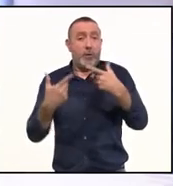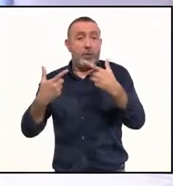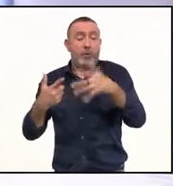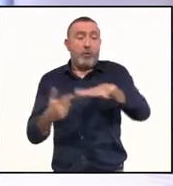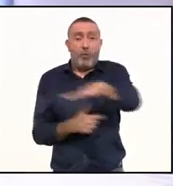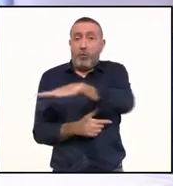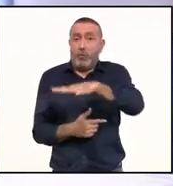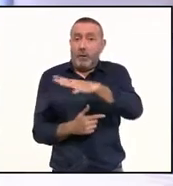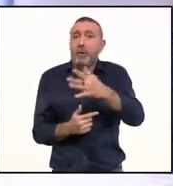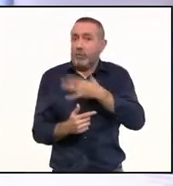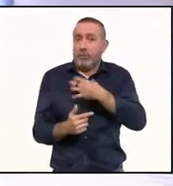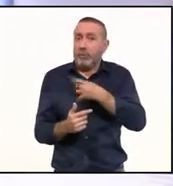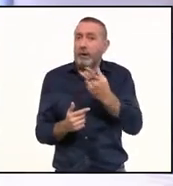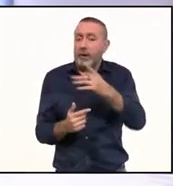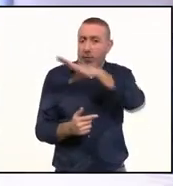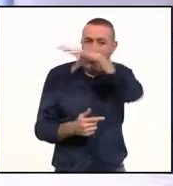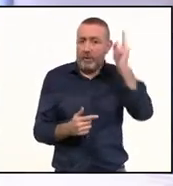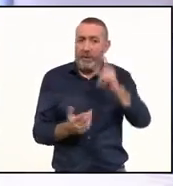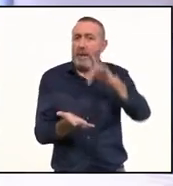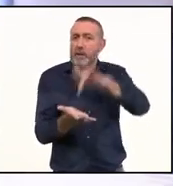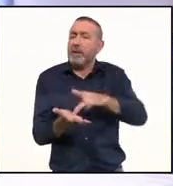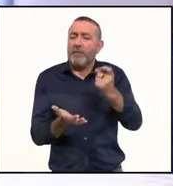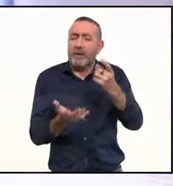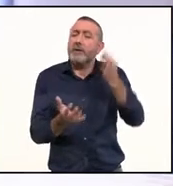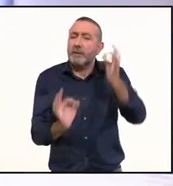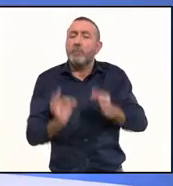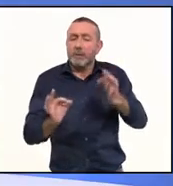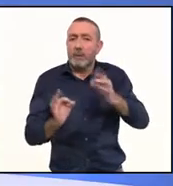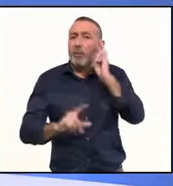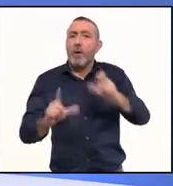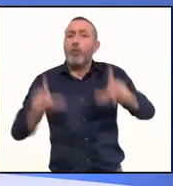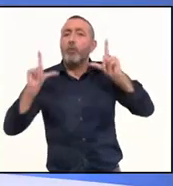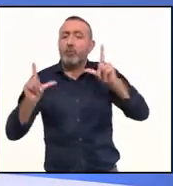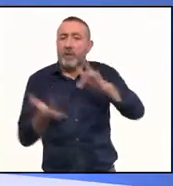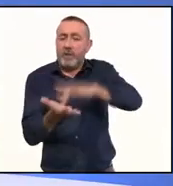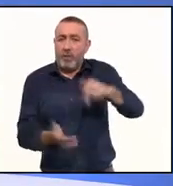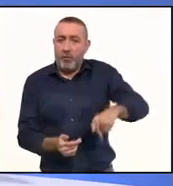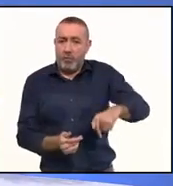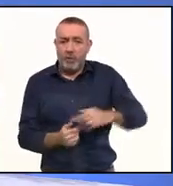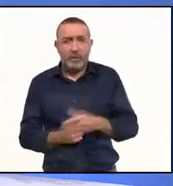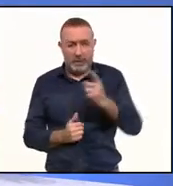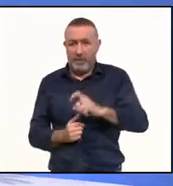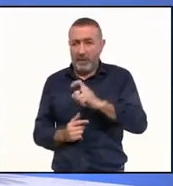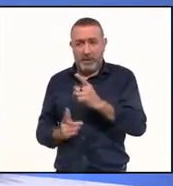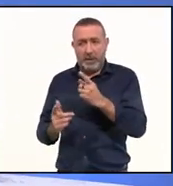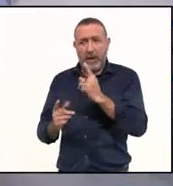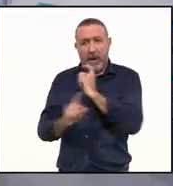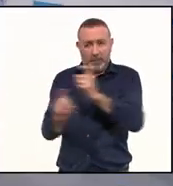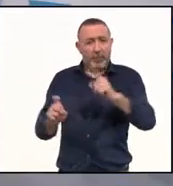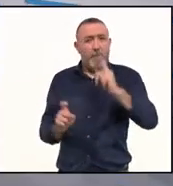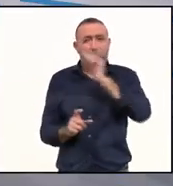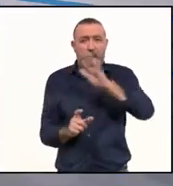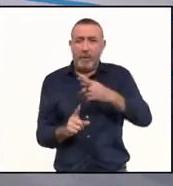que este día debe de saltar la primera plana siempre no nos parece que nos recuerda además que hago estamos haciendo mal